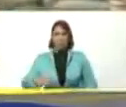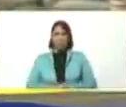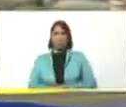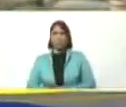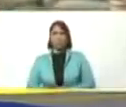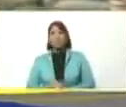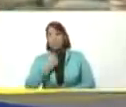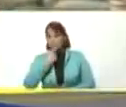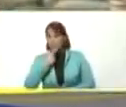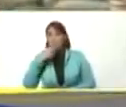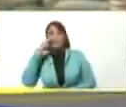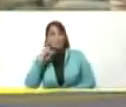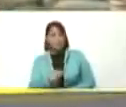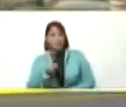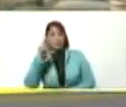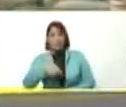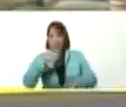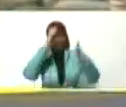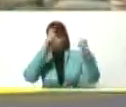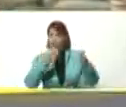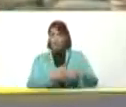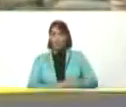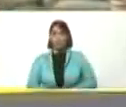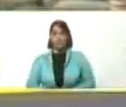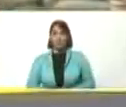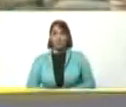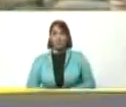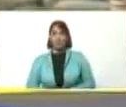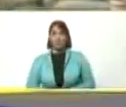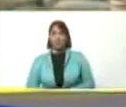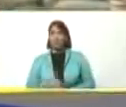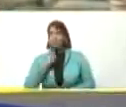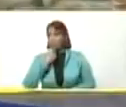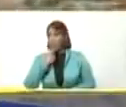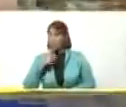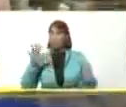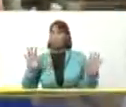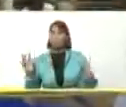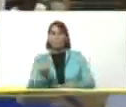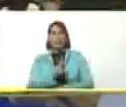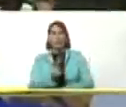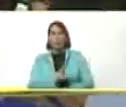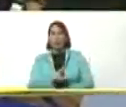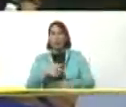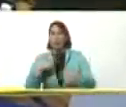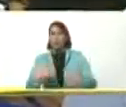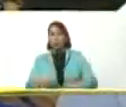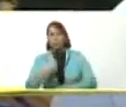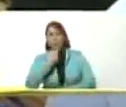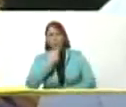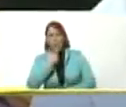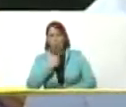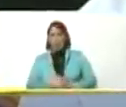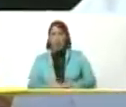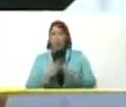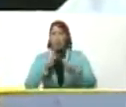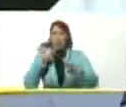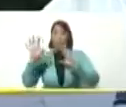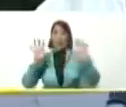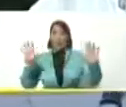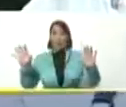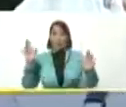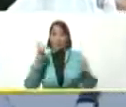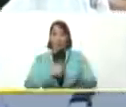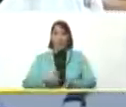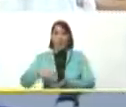Es una belleza, señores embajadores. Es una belleza. Venezuela es muy bella. Todos los países que están aquí presentes son